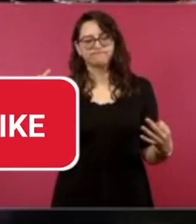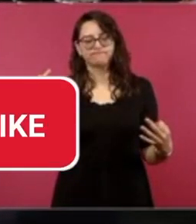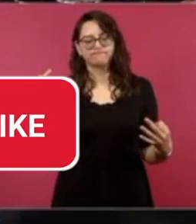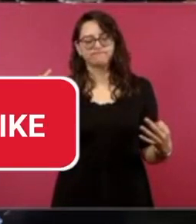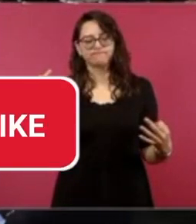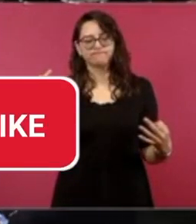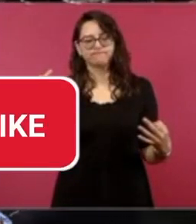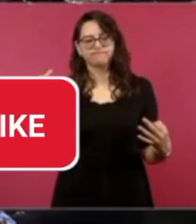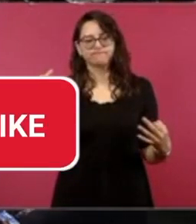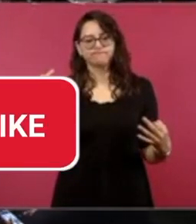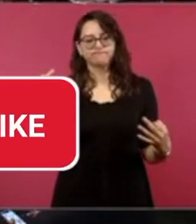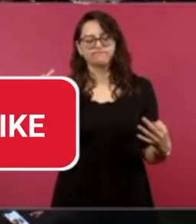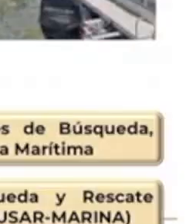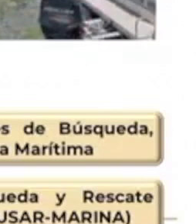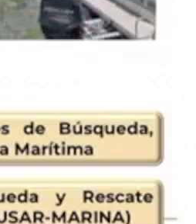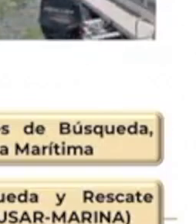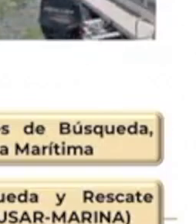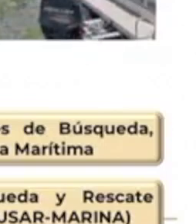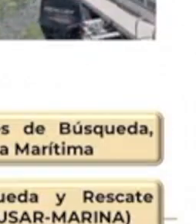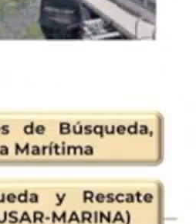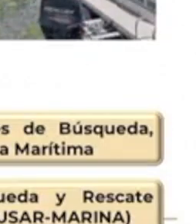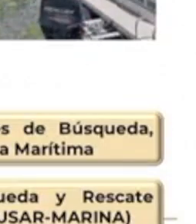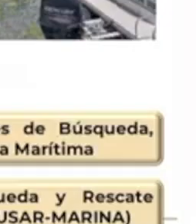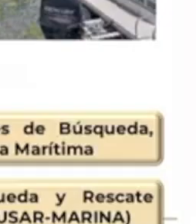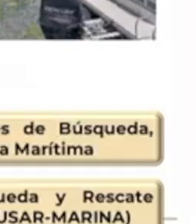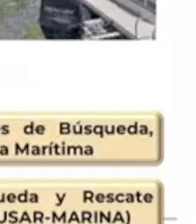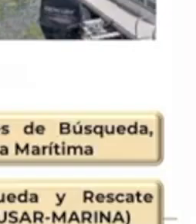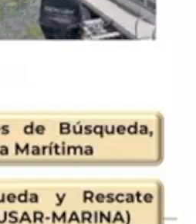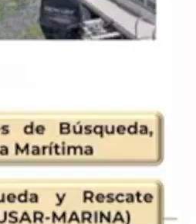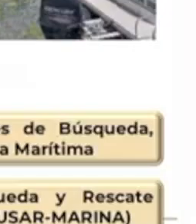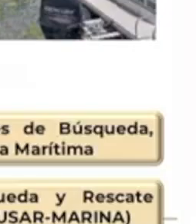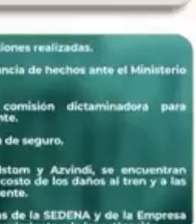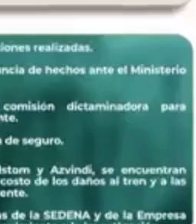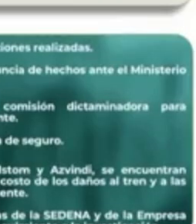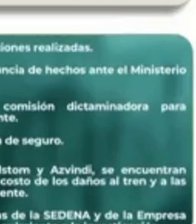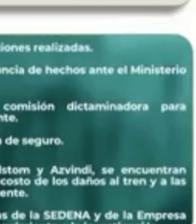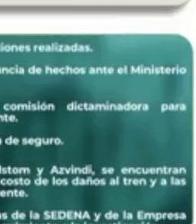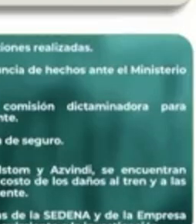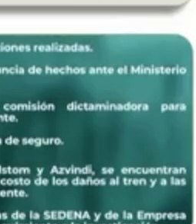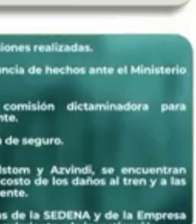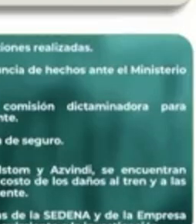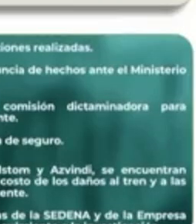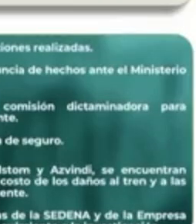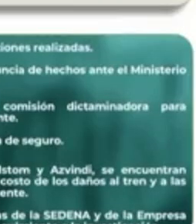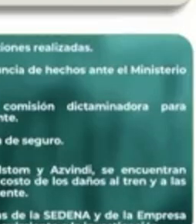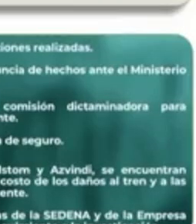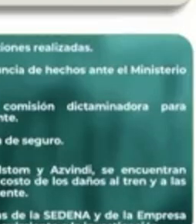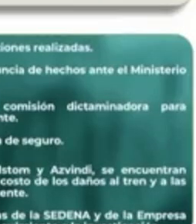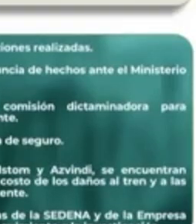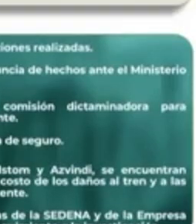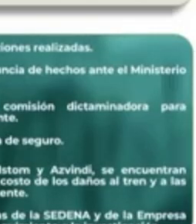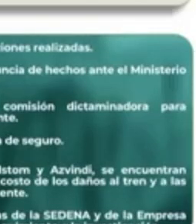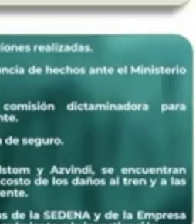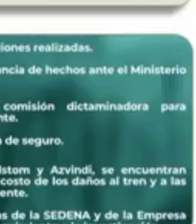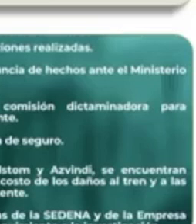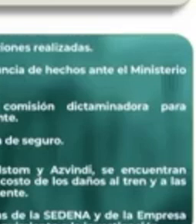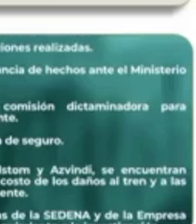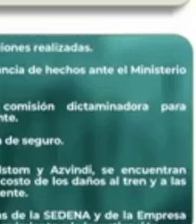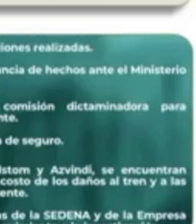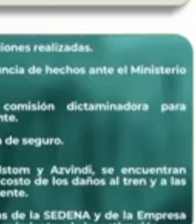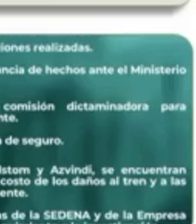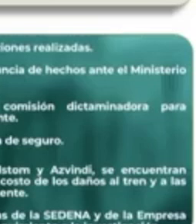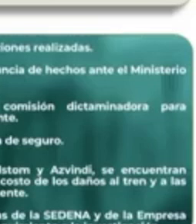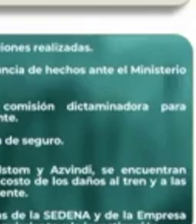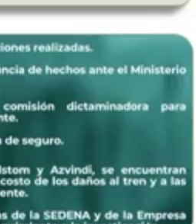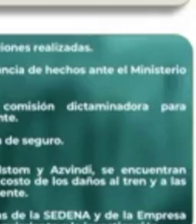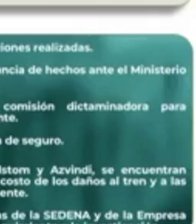Agencia Informativa de México. Sobre el incidente del Tren Maya en Tixkokob, aquí tenemos una gráfica. Primeramente, esta